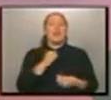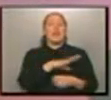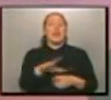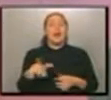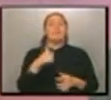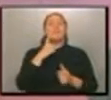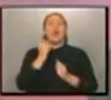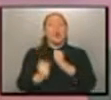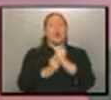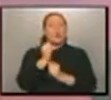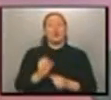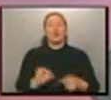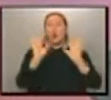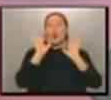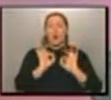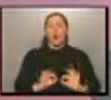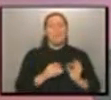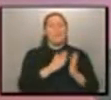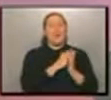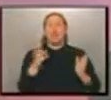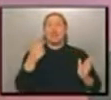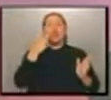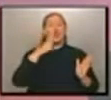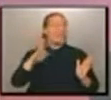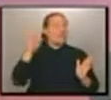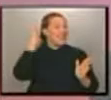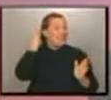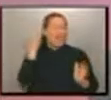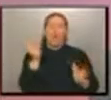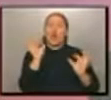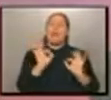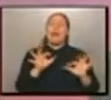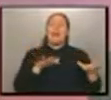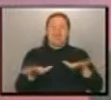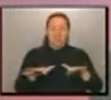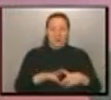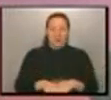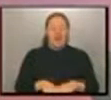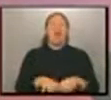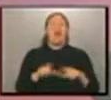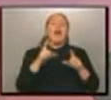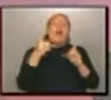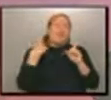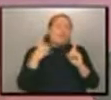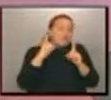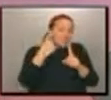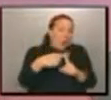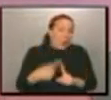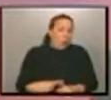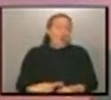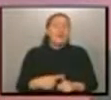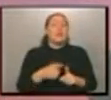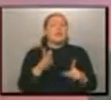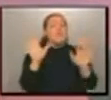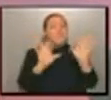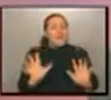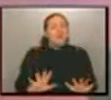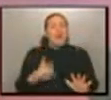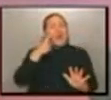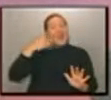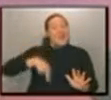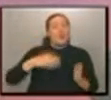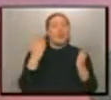número 130, celebrando los 150 años de esta entidad. 58.000 millones de dólares es la cifra que anticipó Luis